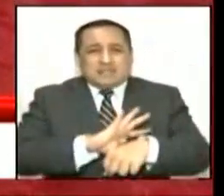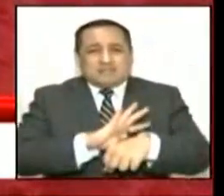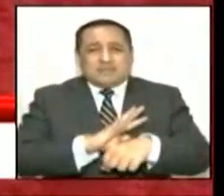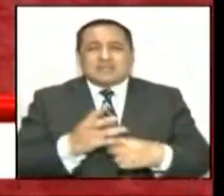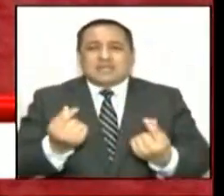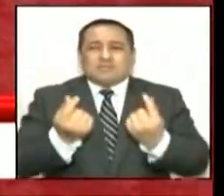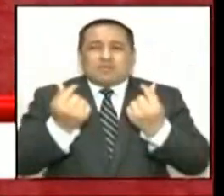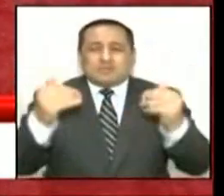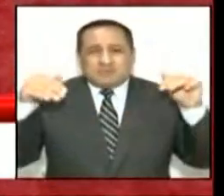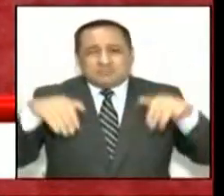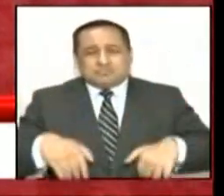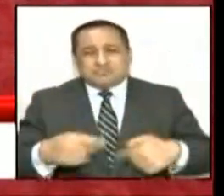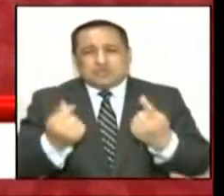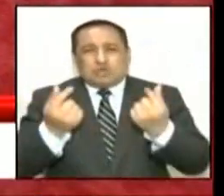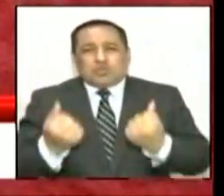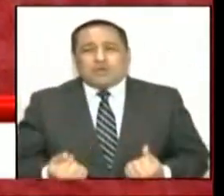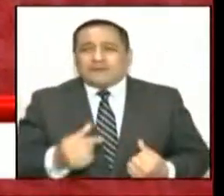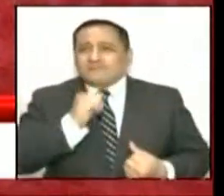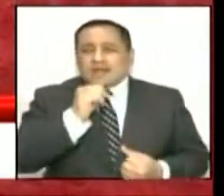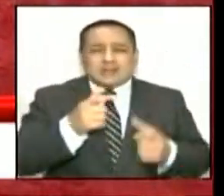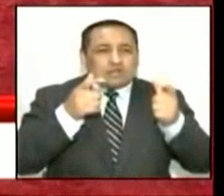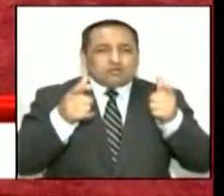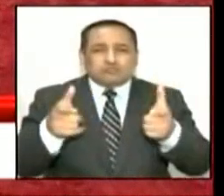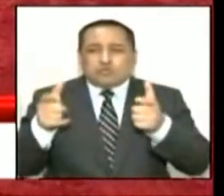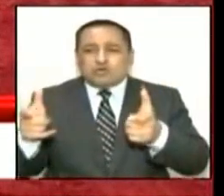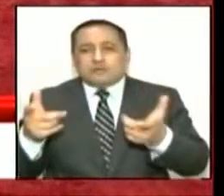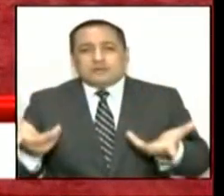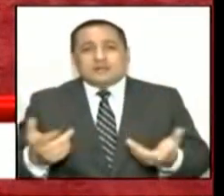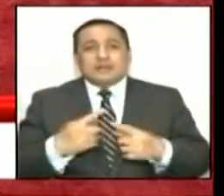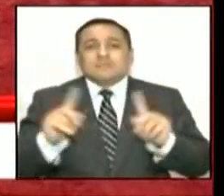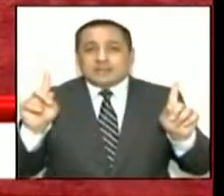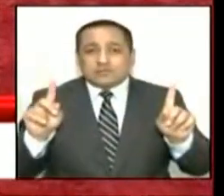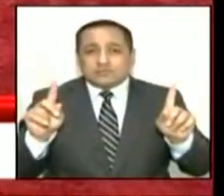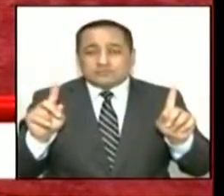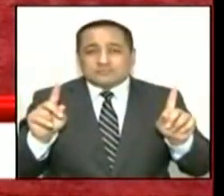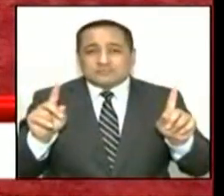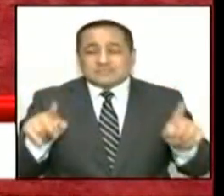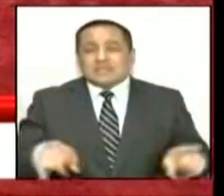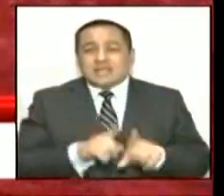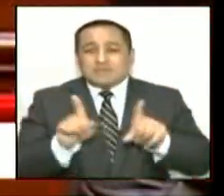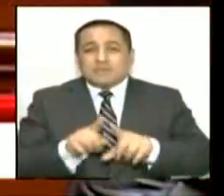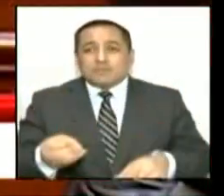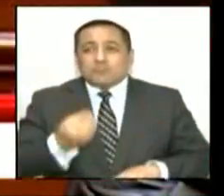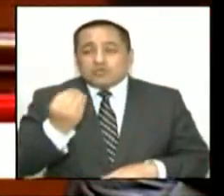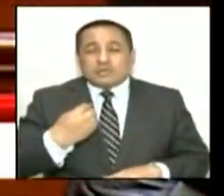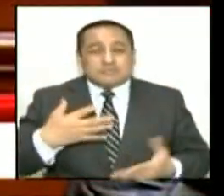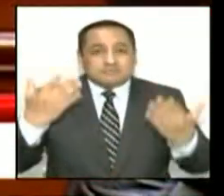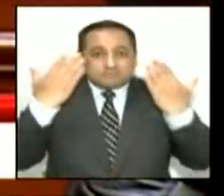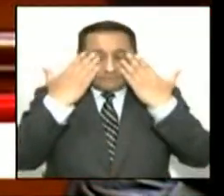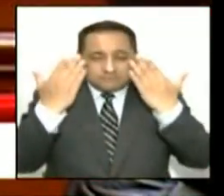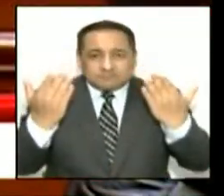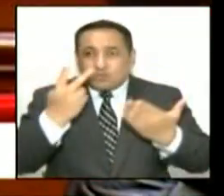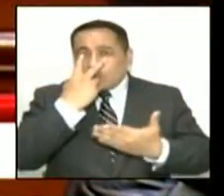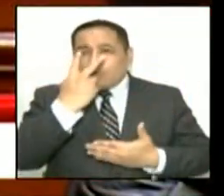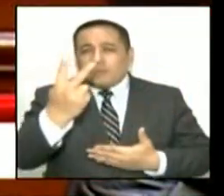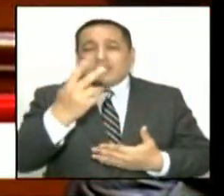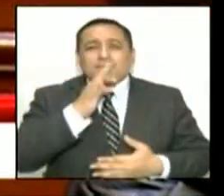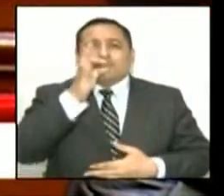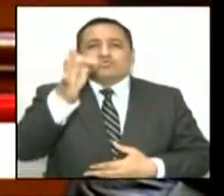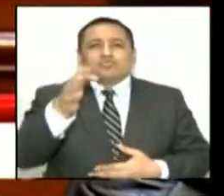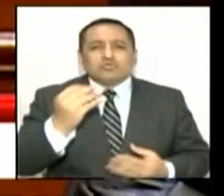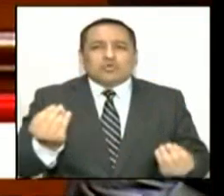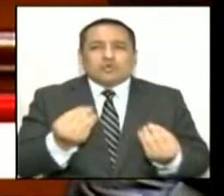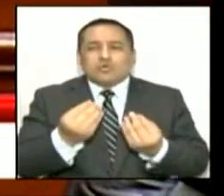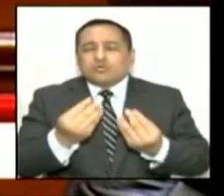crisis económica, de la crisis de seguridad, sino también porque no vislumbran una salida o